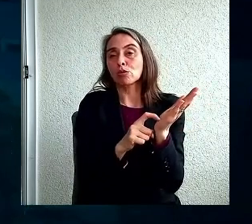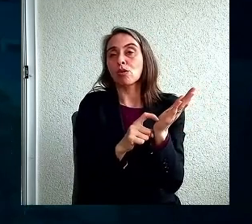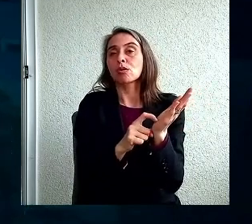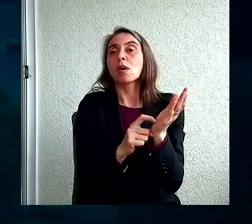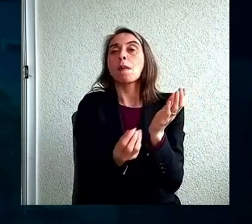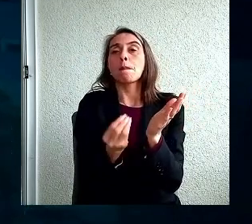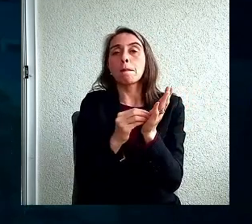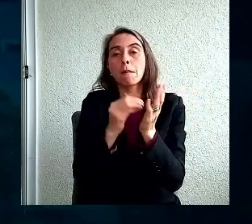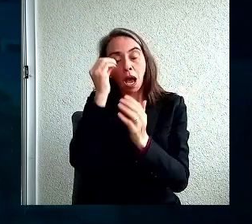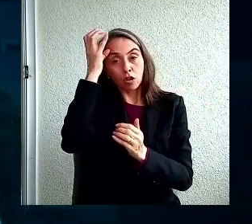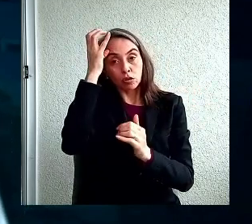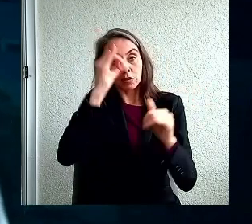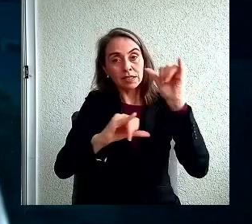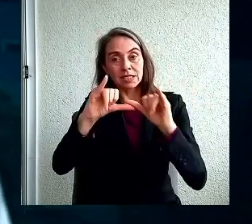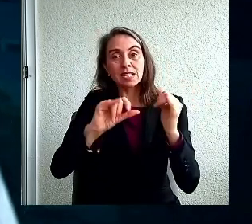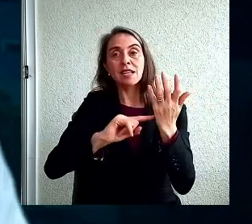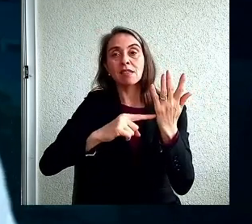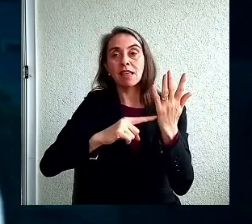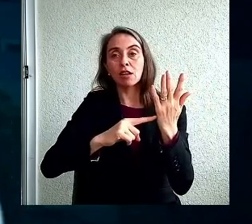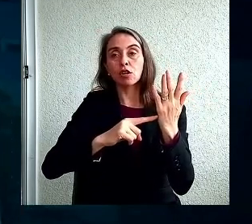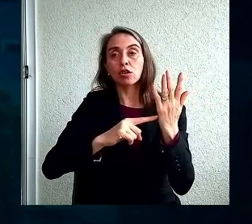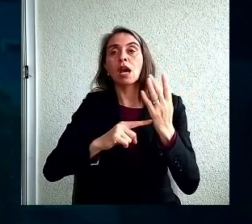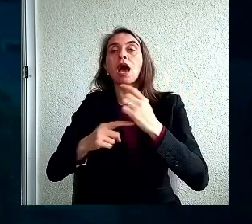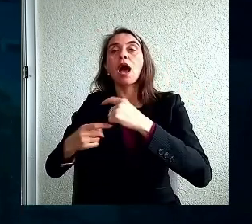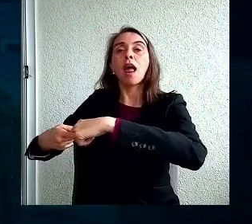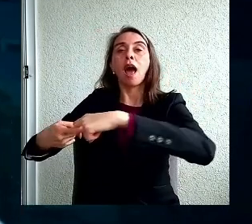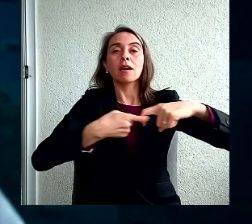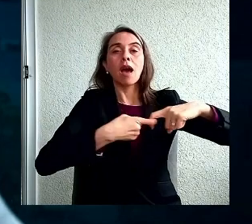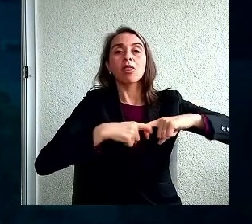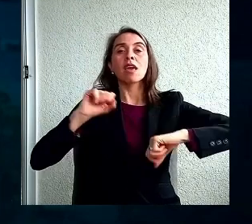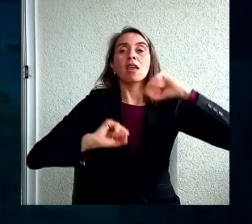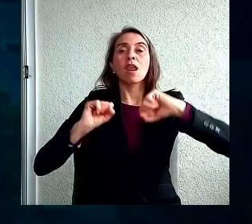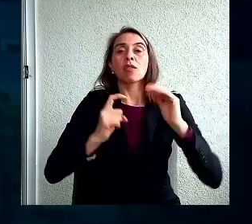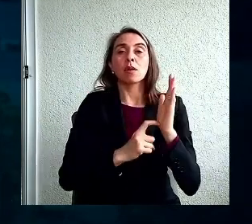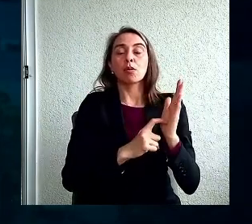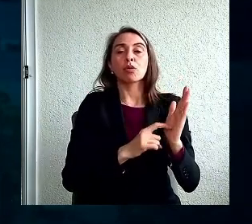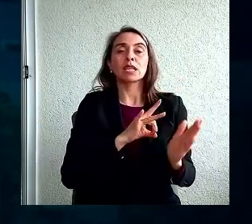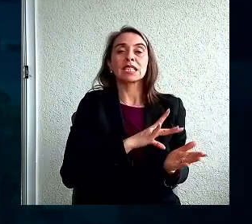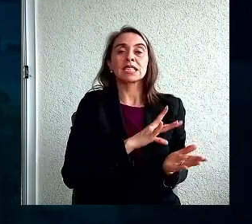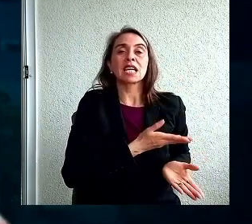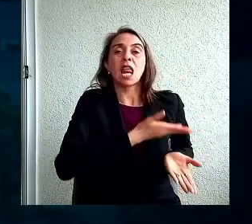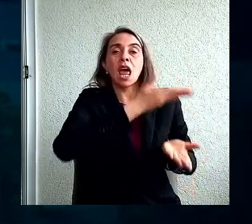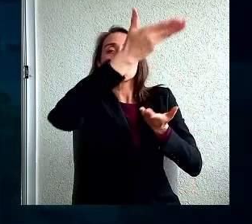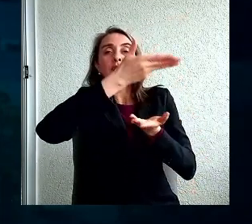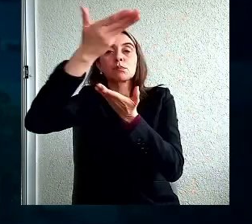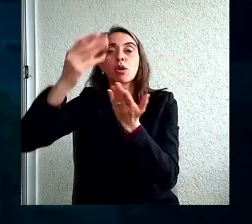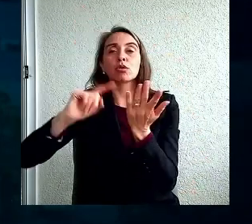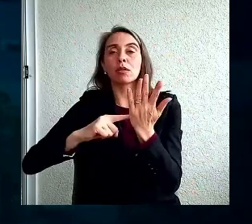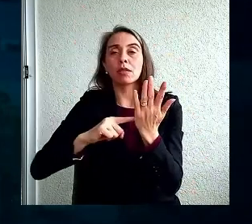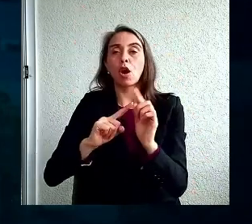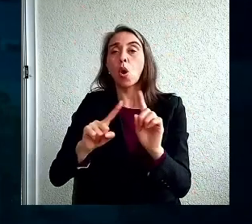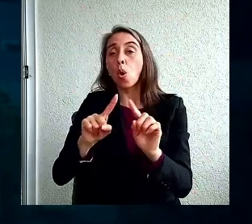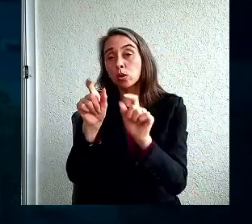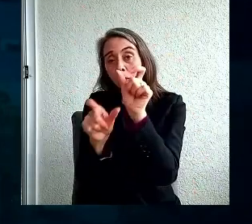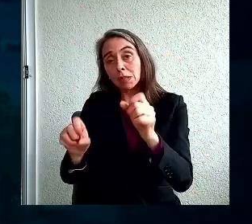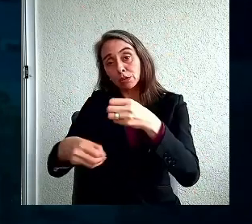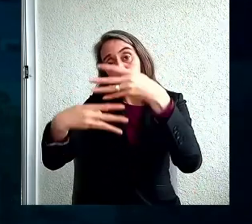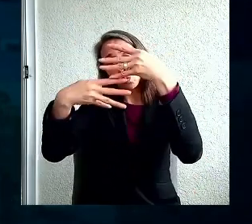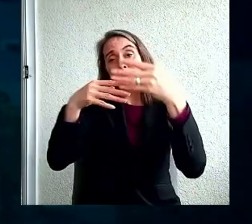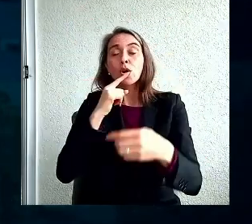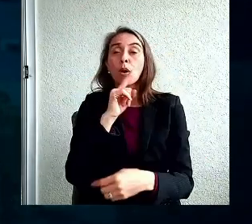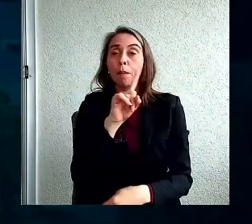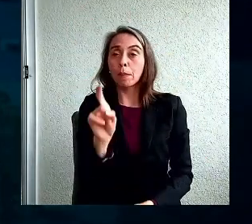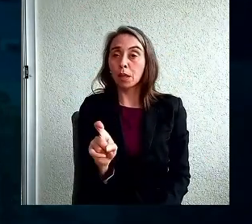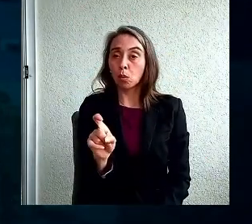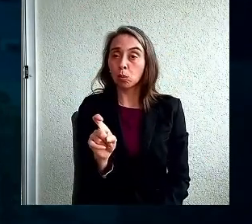tecnología a la cadena de producción y exportar tecnología. Acá hay otra pregunta que tiene que ver con lo que ya hemos comentado un poco, es de Romil Jorquera.